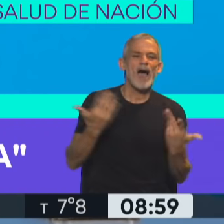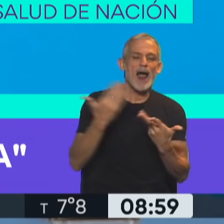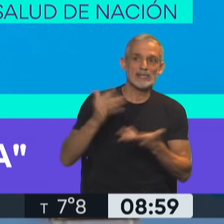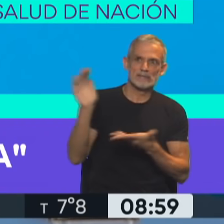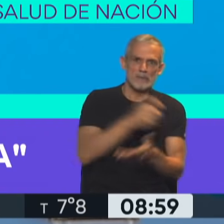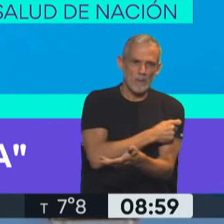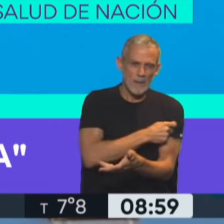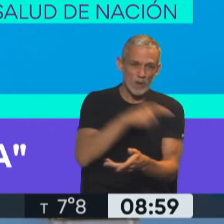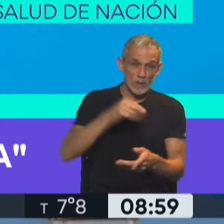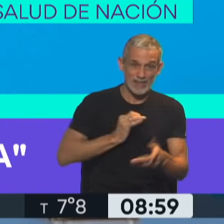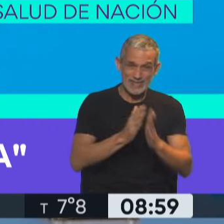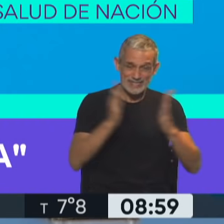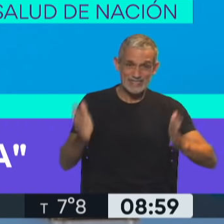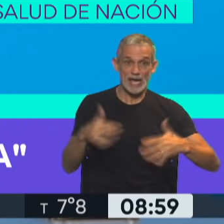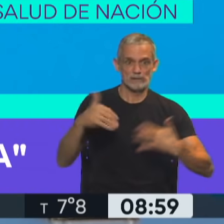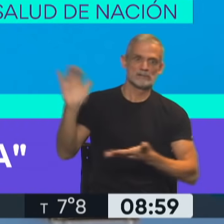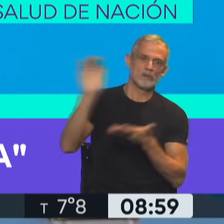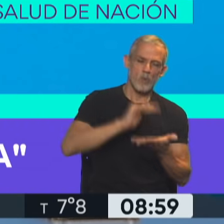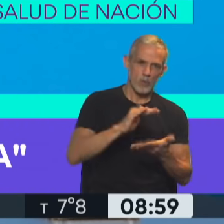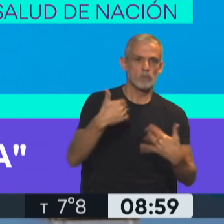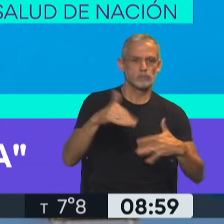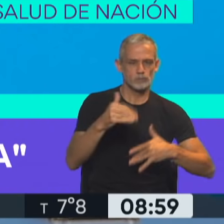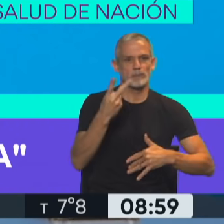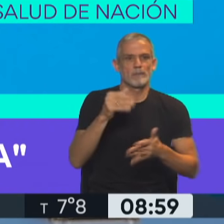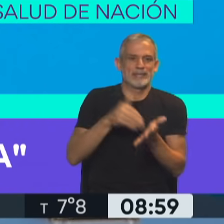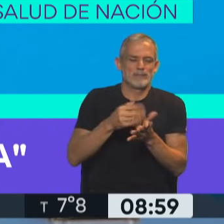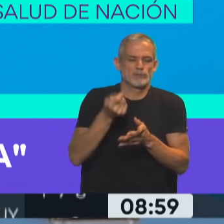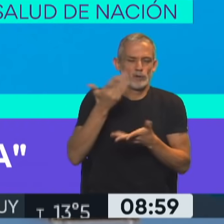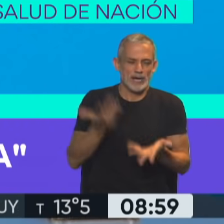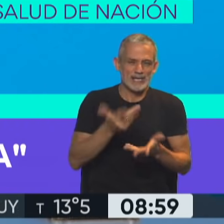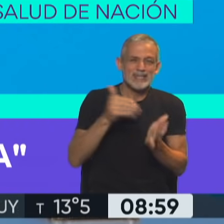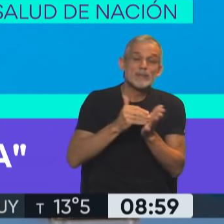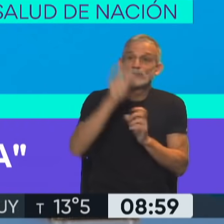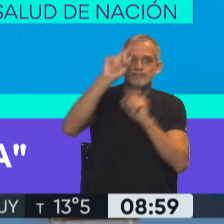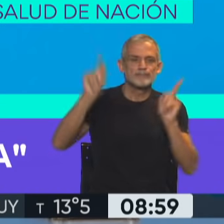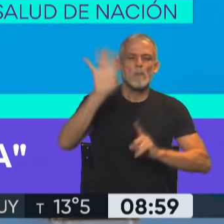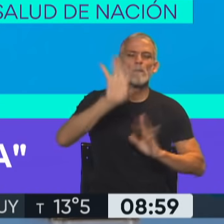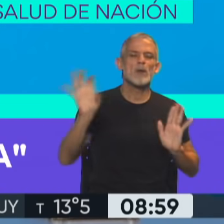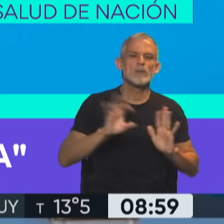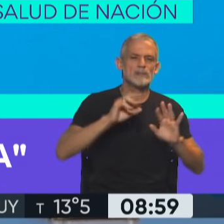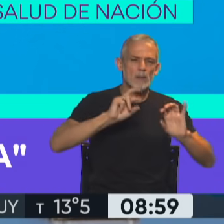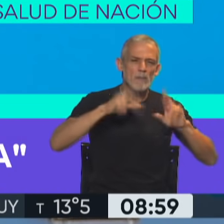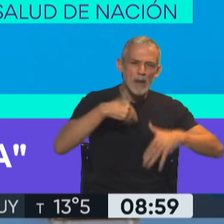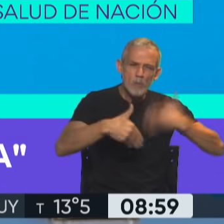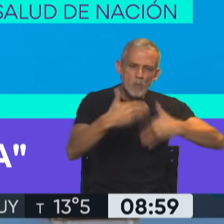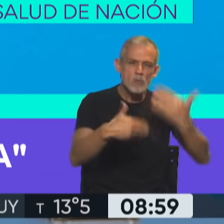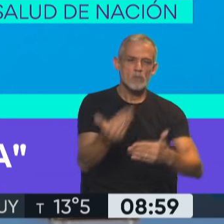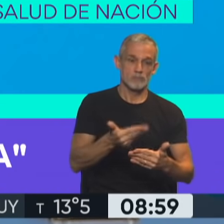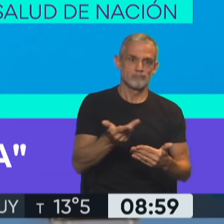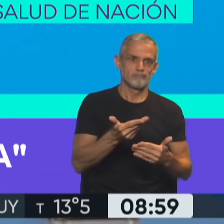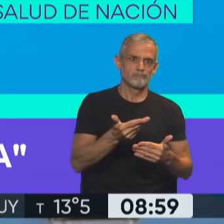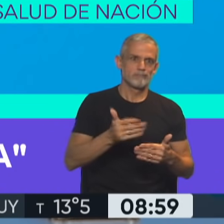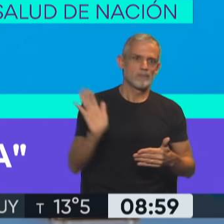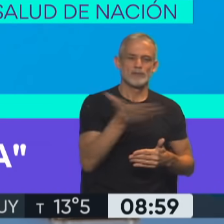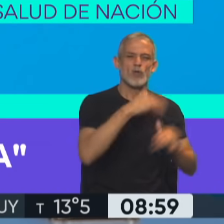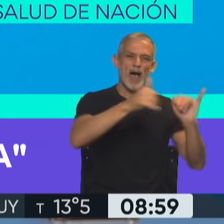recibir durante este año. Eso va a permitir, de vuelta, en función de cada plan provincial, escalar más rápidamente la vacunación